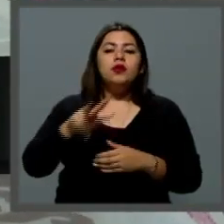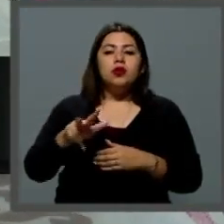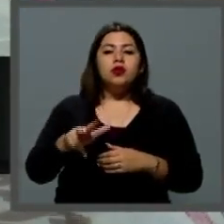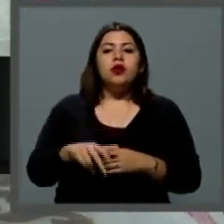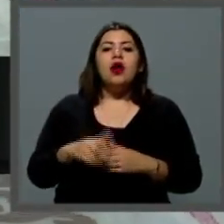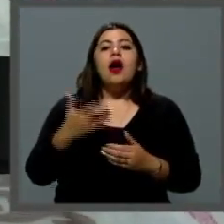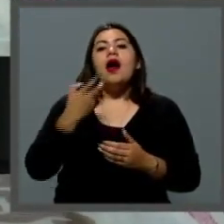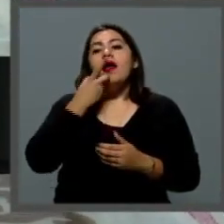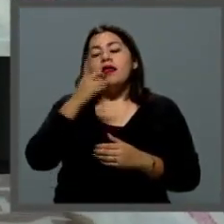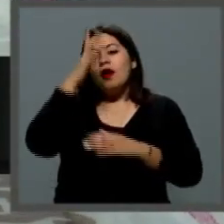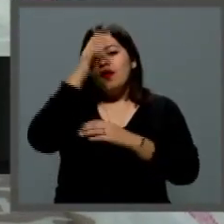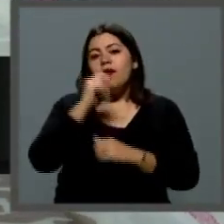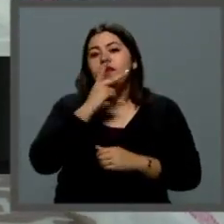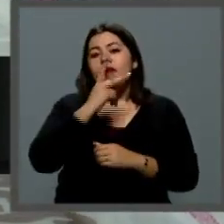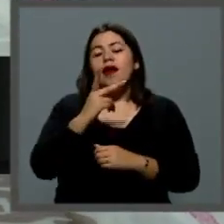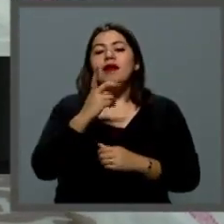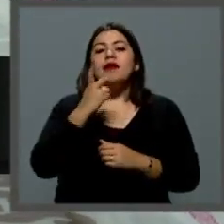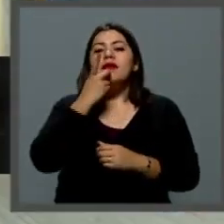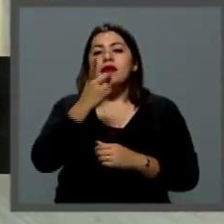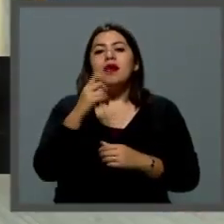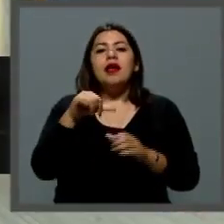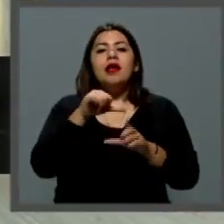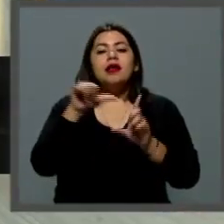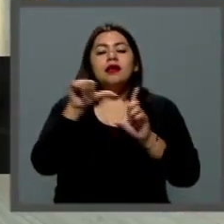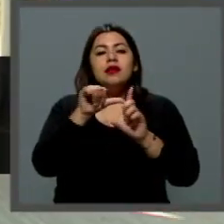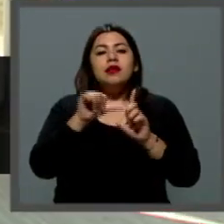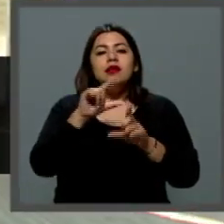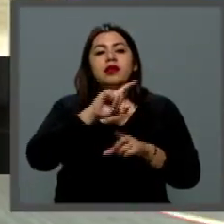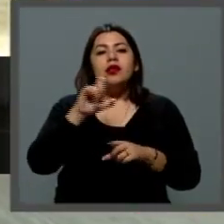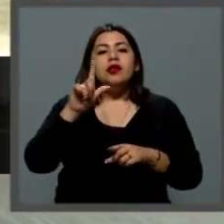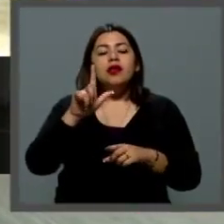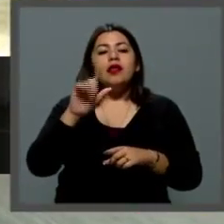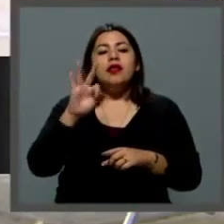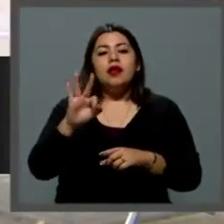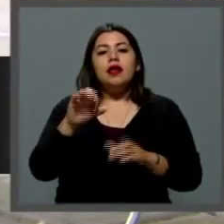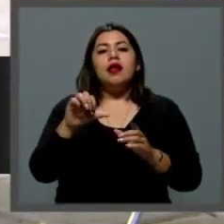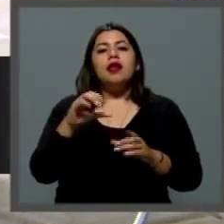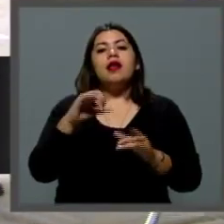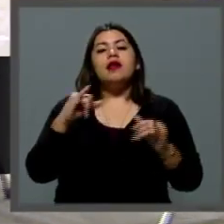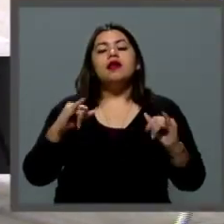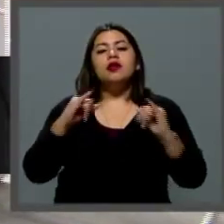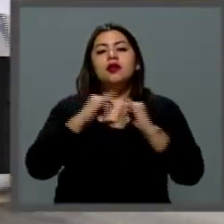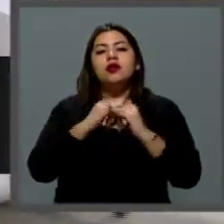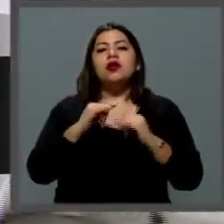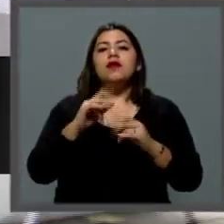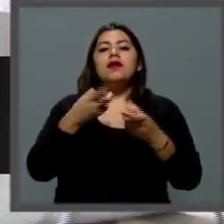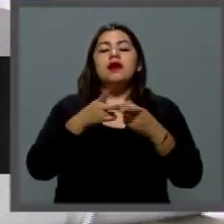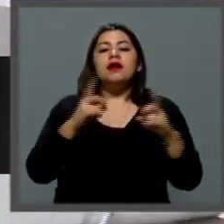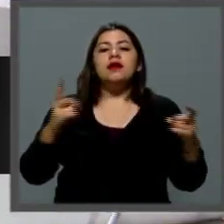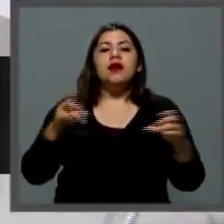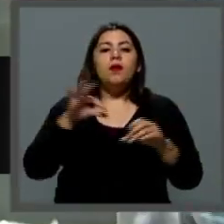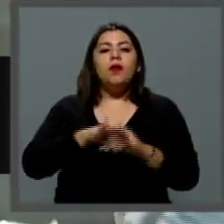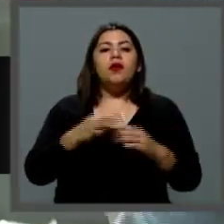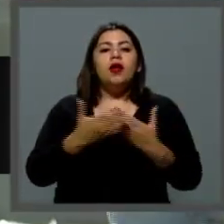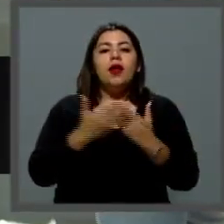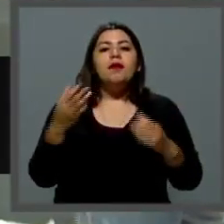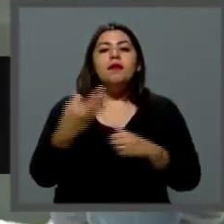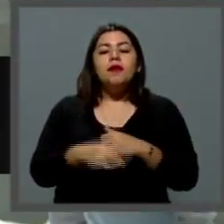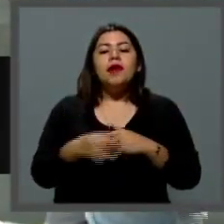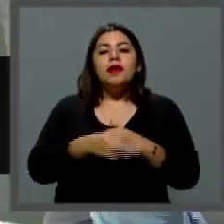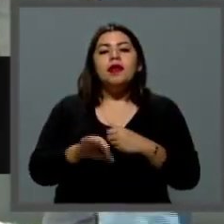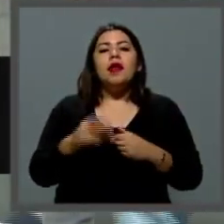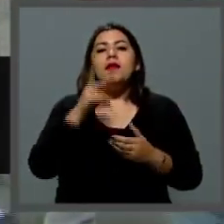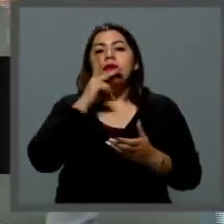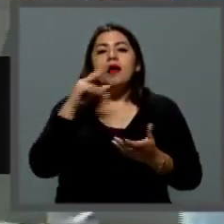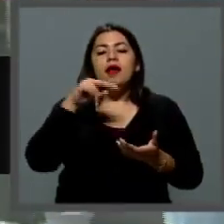2018. Ello de acuerdo con lo dispuesto en el artículo 373 del Código de Instituciones y Procesos Electorales, mientras que